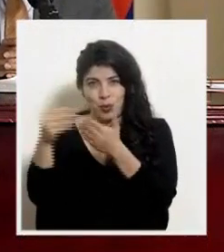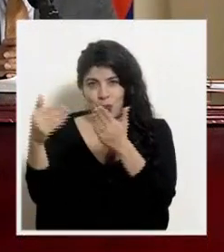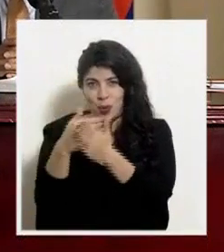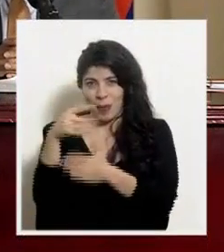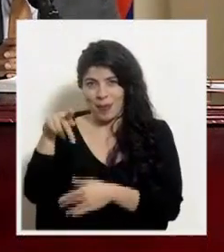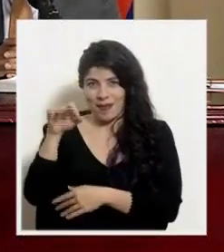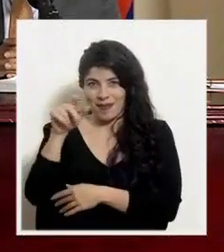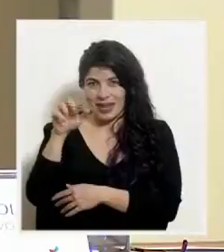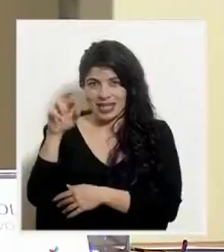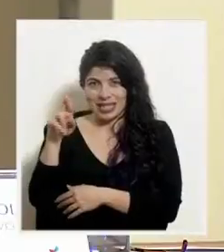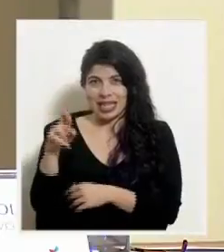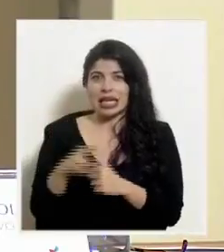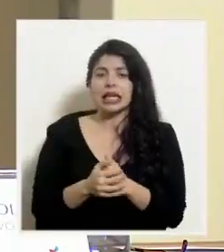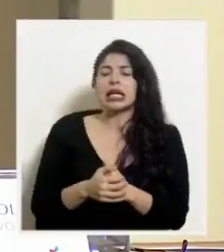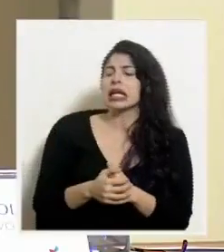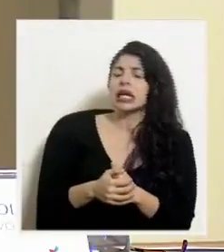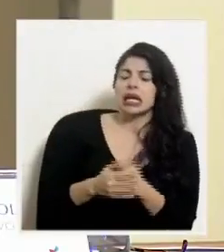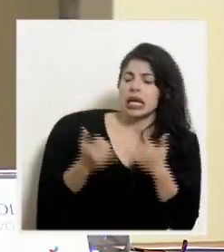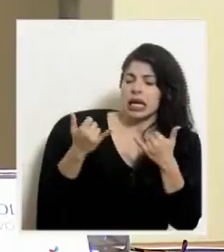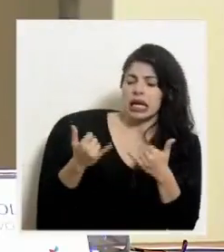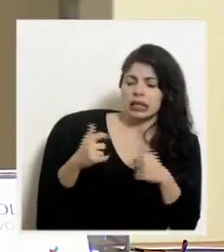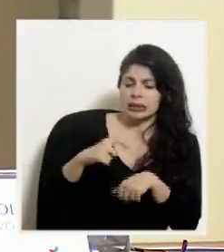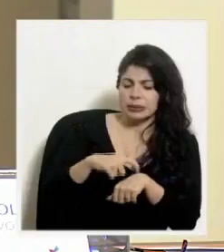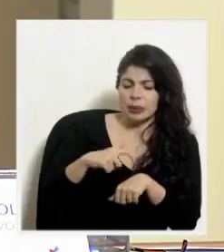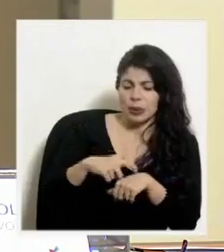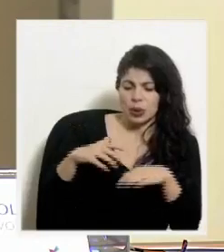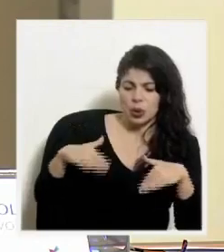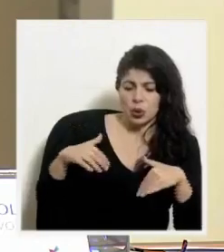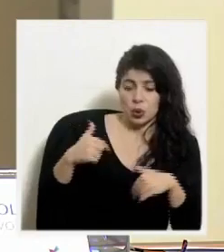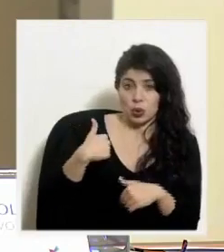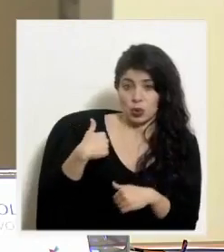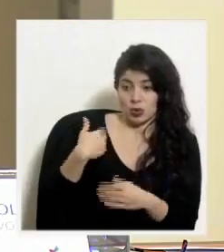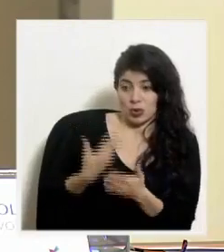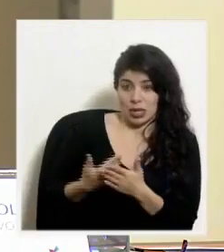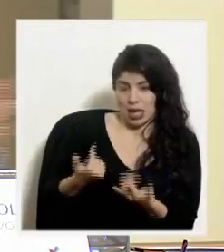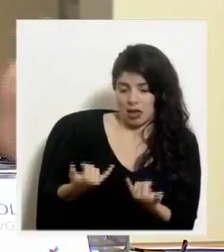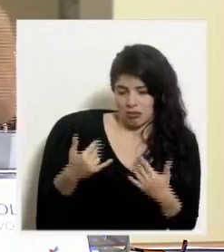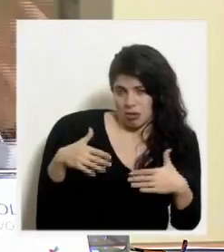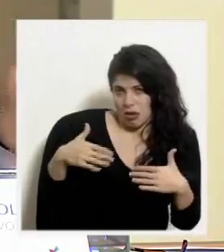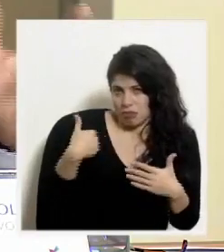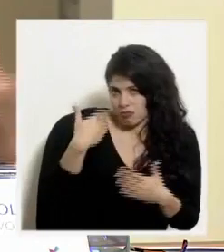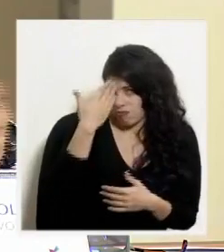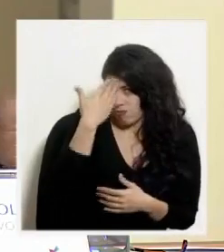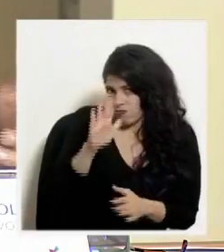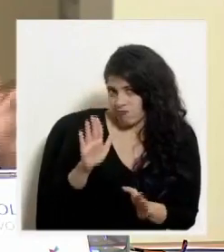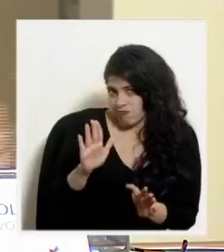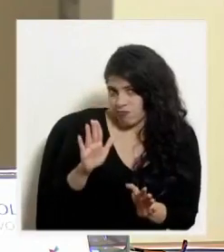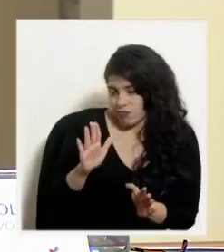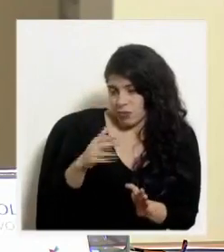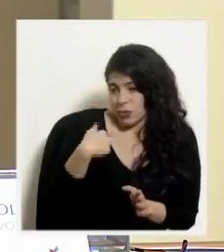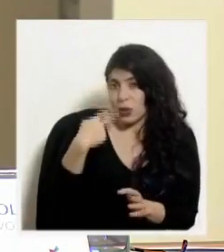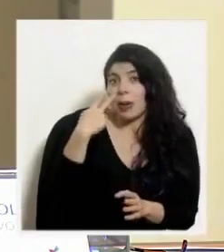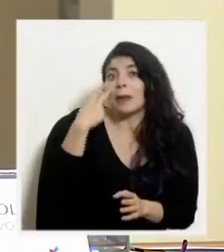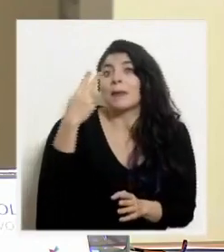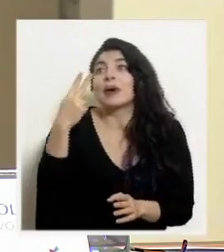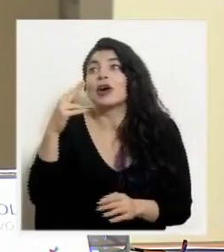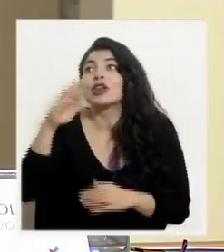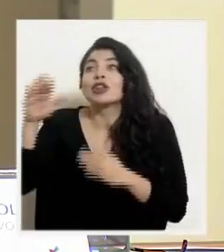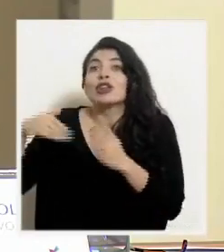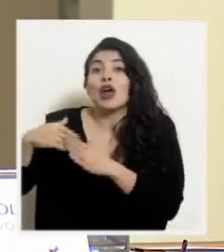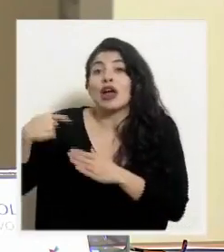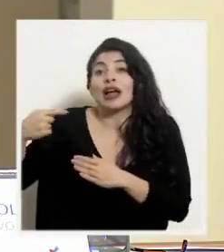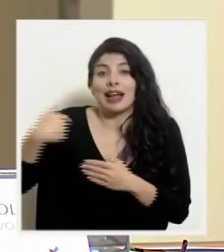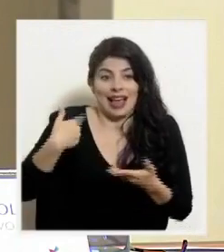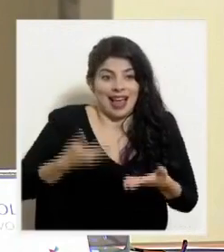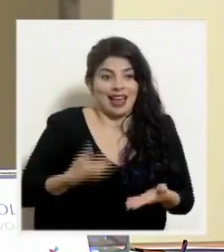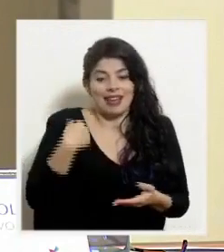este momento no tenemos todavía, bueno, por lo menos hasta que yo me vine para acá, no sé, no puede uno ver todo permanentemente mientras